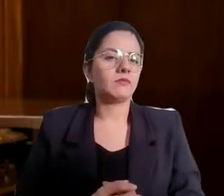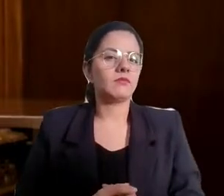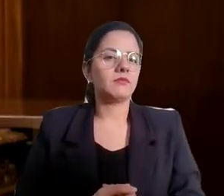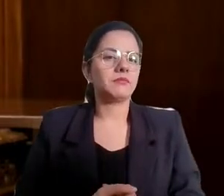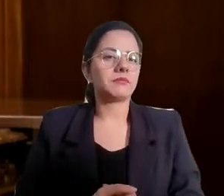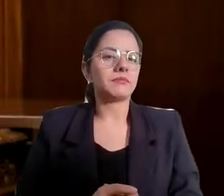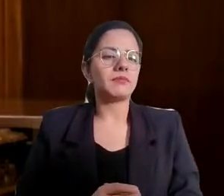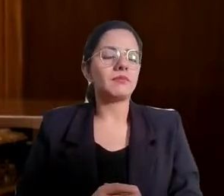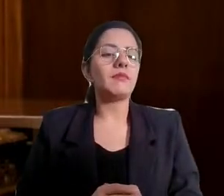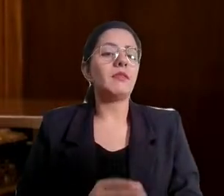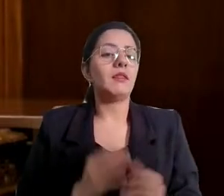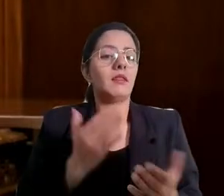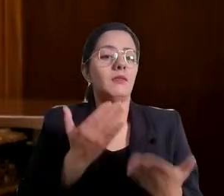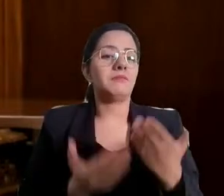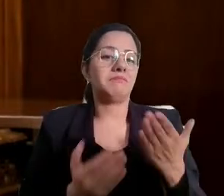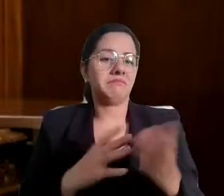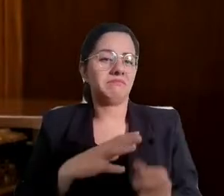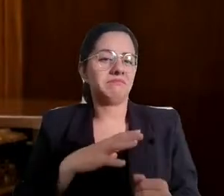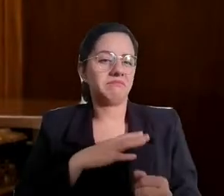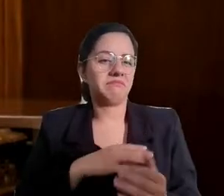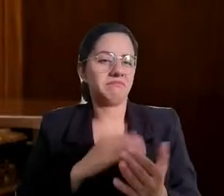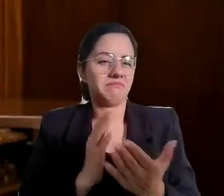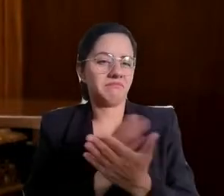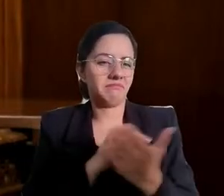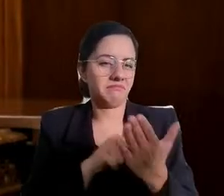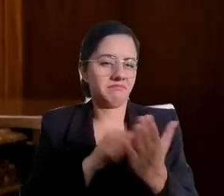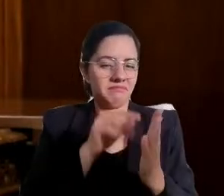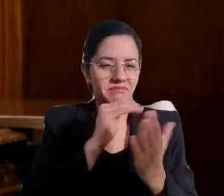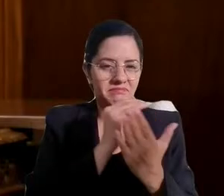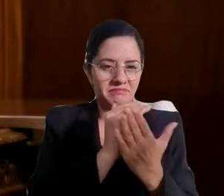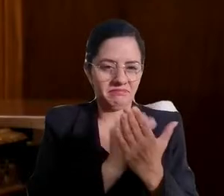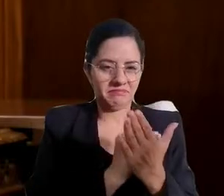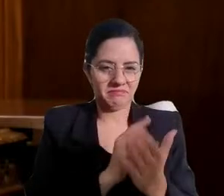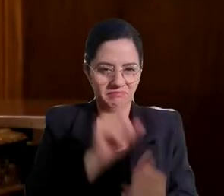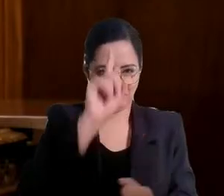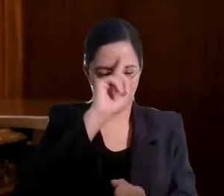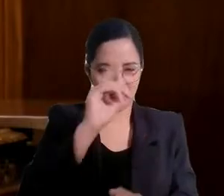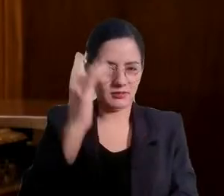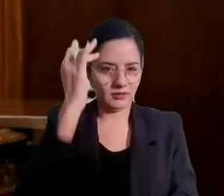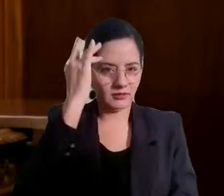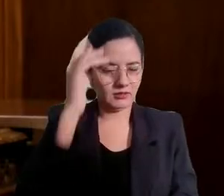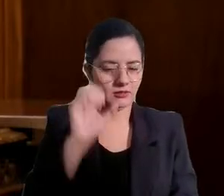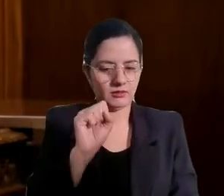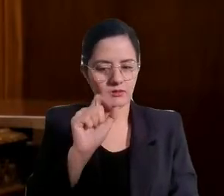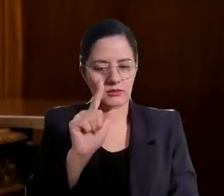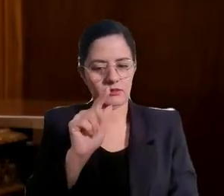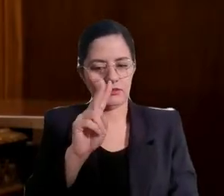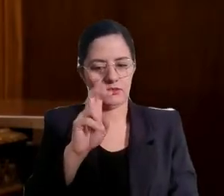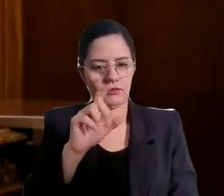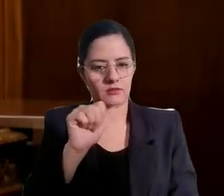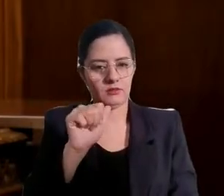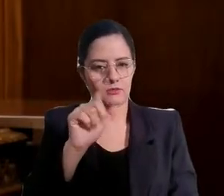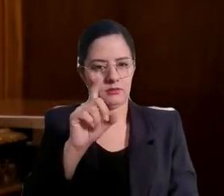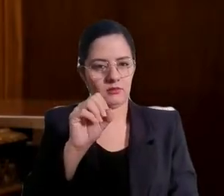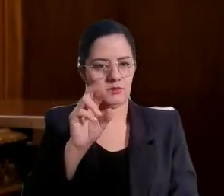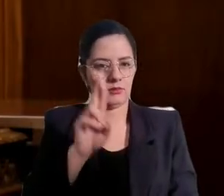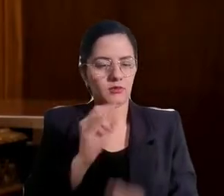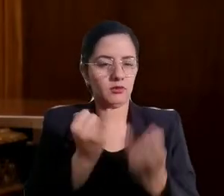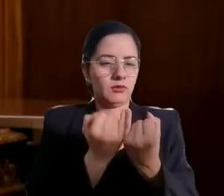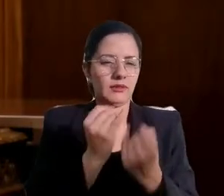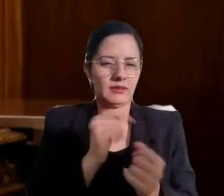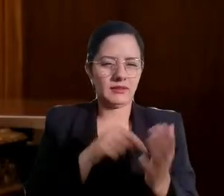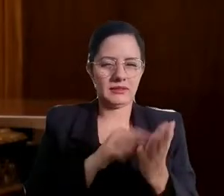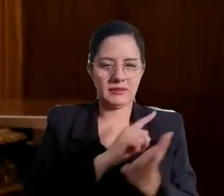el Protocolo de San Salvador y la Convención sobre los Derechos de las Personas con Discapacidad, en los que